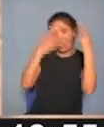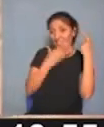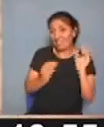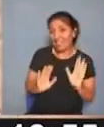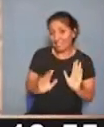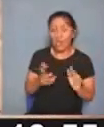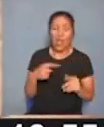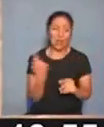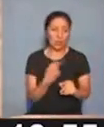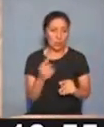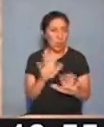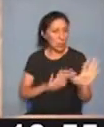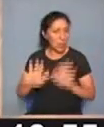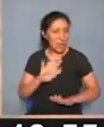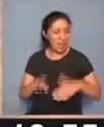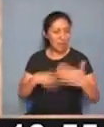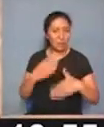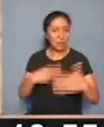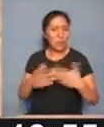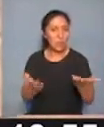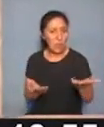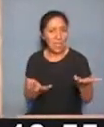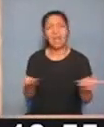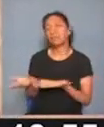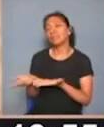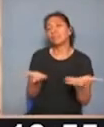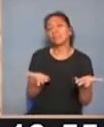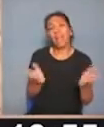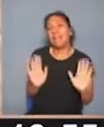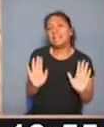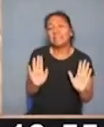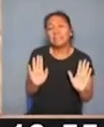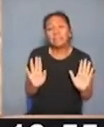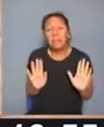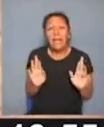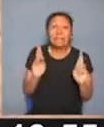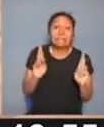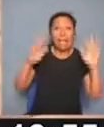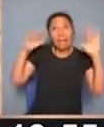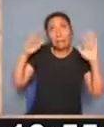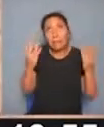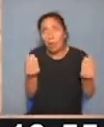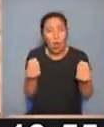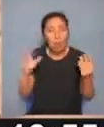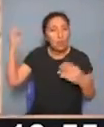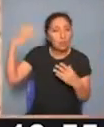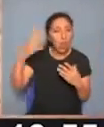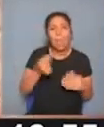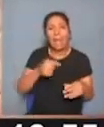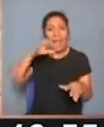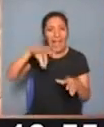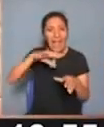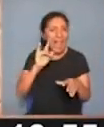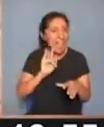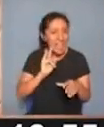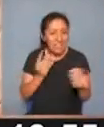algunos juegos preparamos algo para invitarles este ya vamos a ver cómo está el tiempo si está para un chocolate o si está para tomar